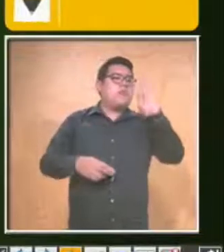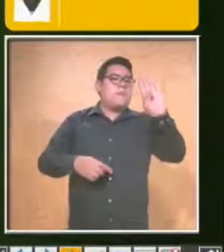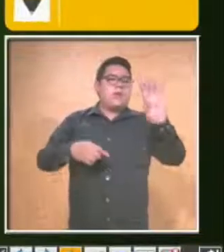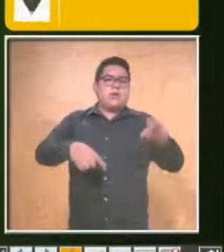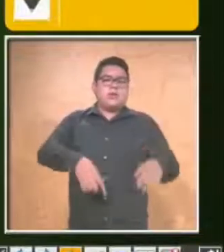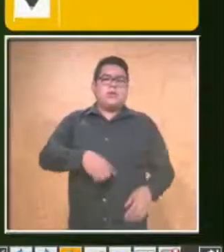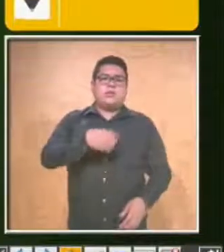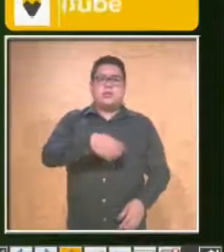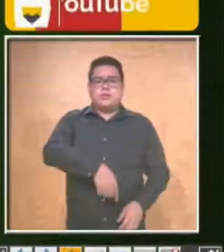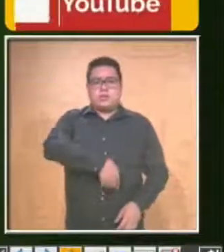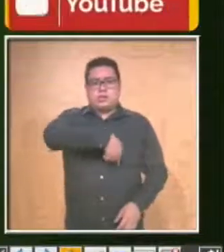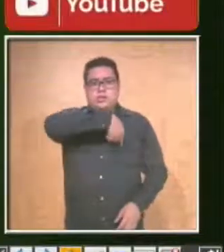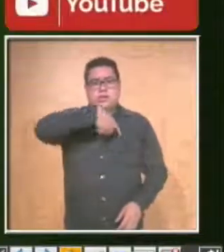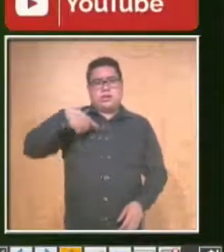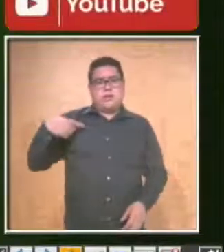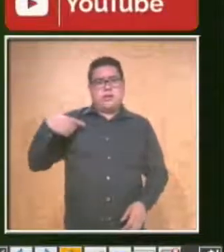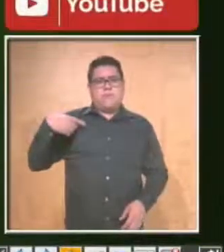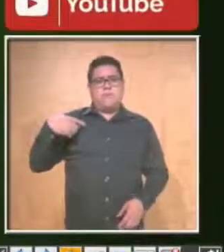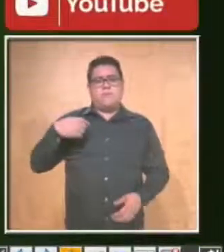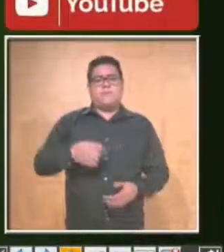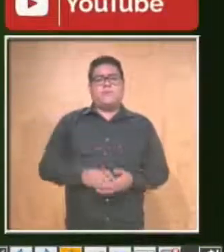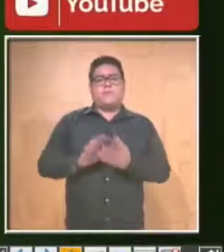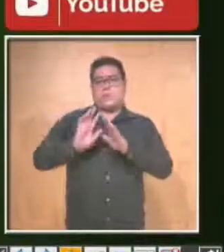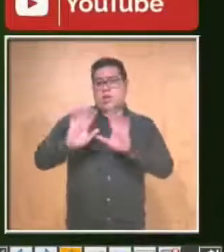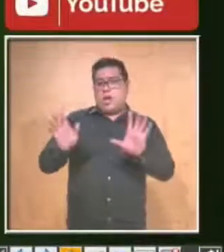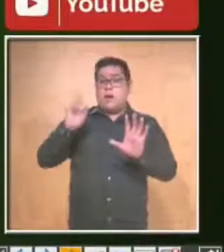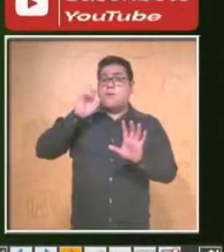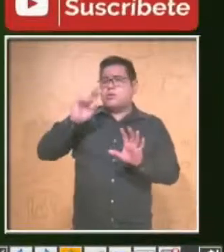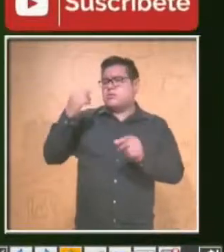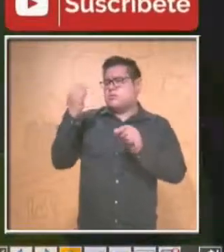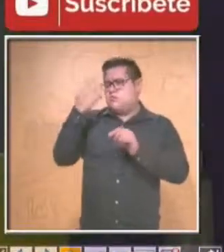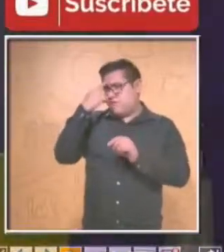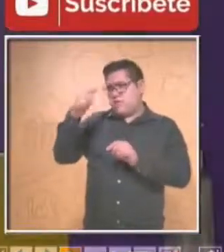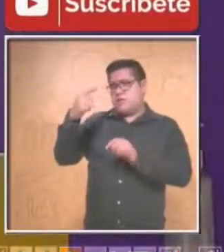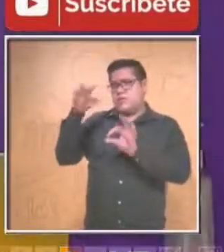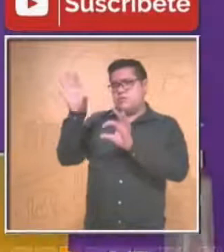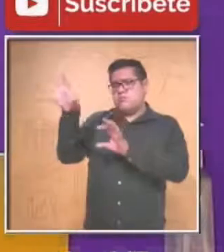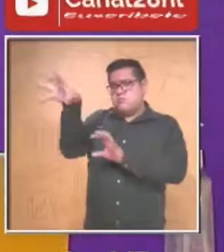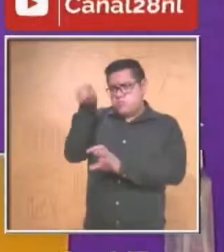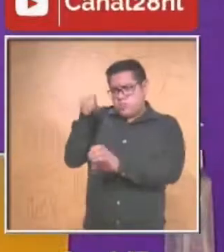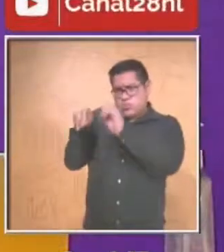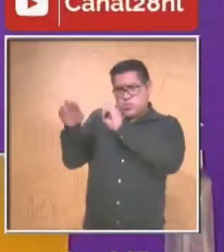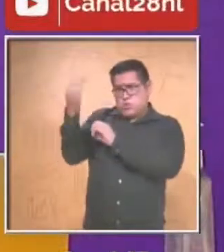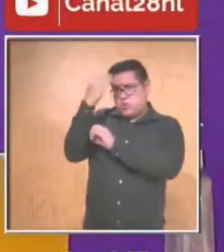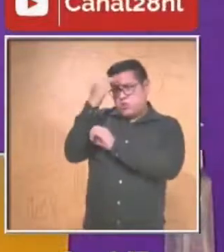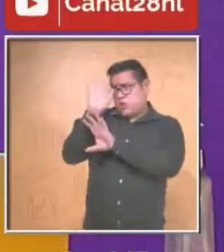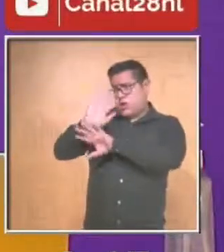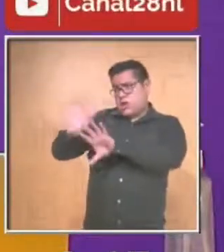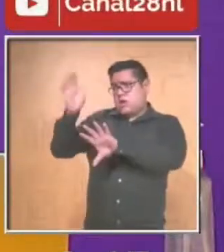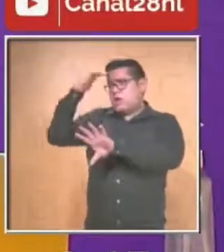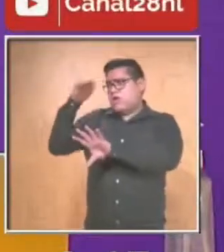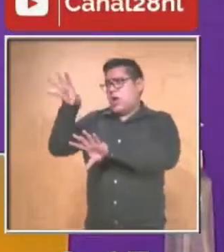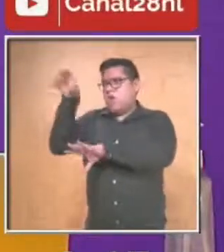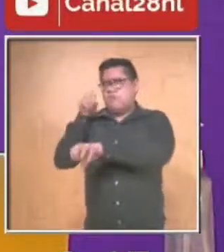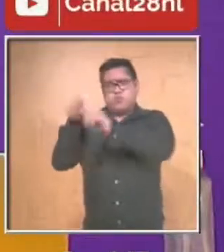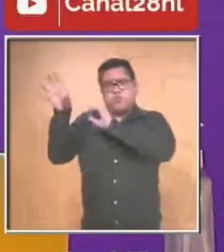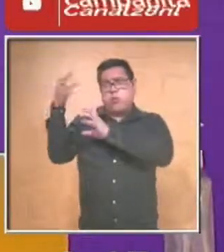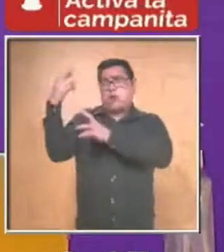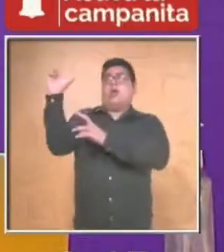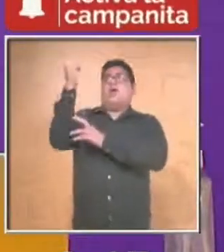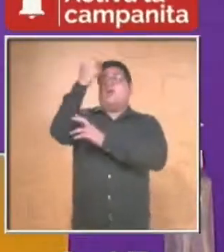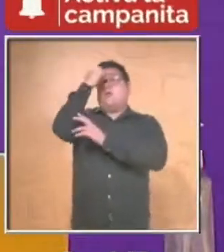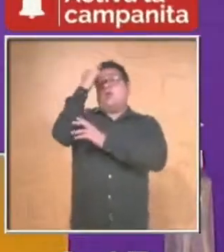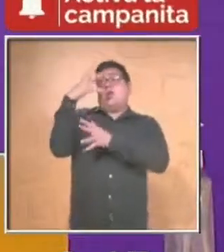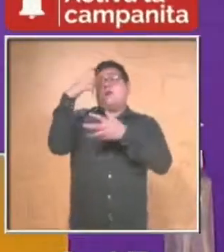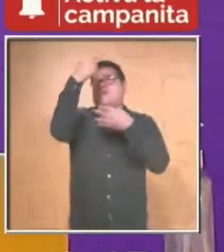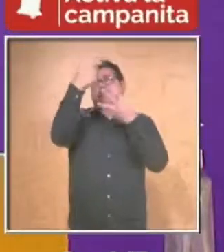cuestionamiento directo, te implican recuperar un conocimiento. Quizá durante tu clase de historia en segundo grado, al